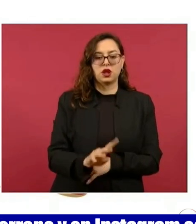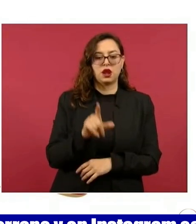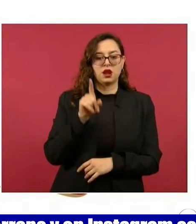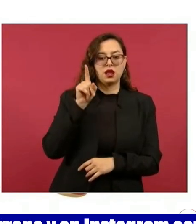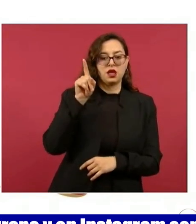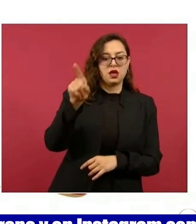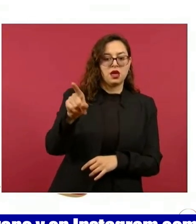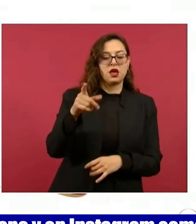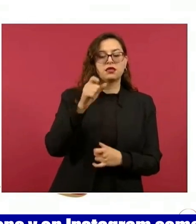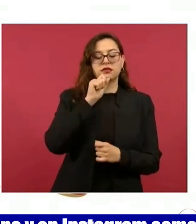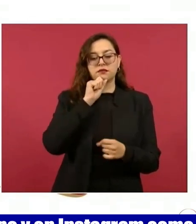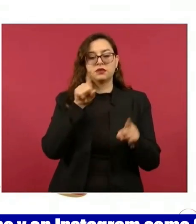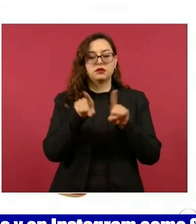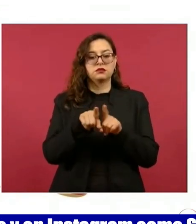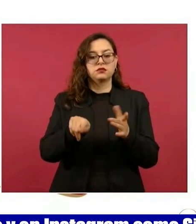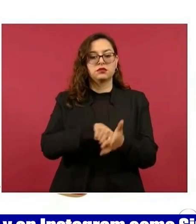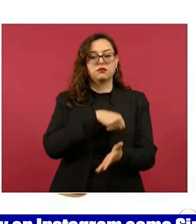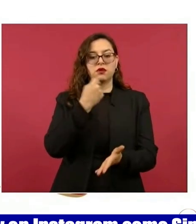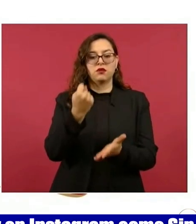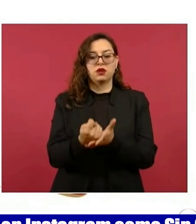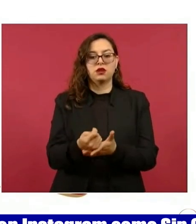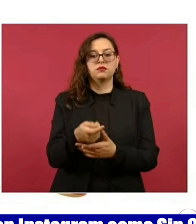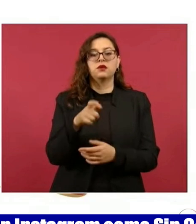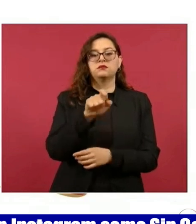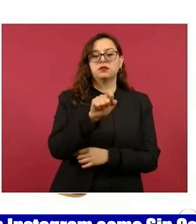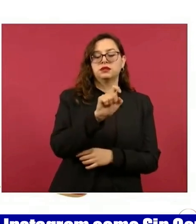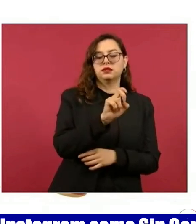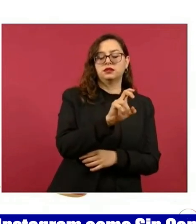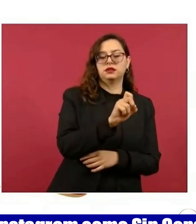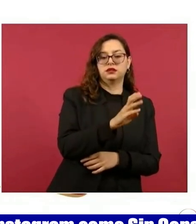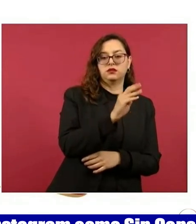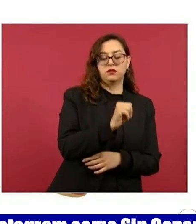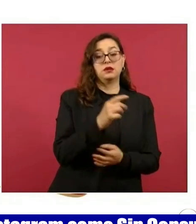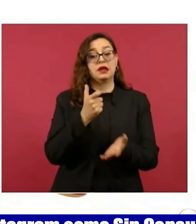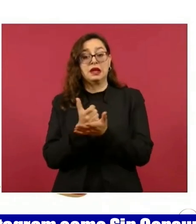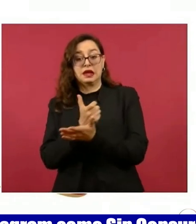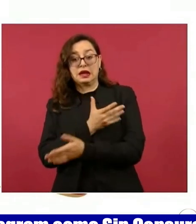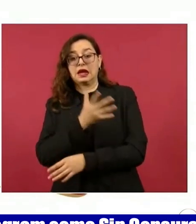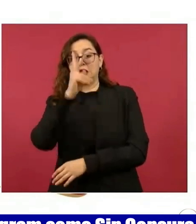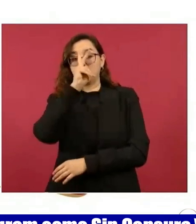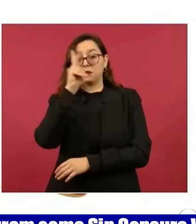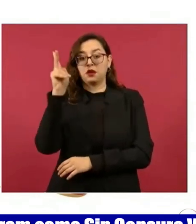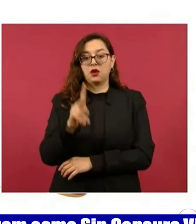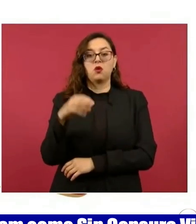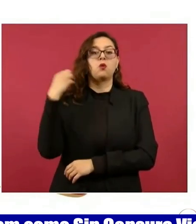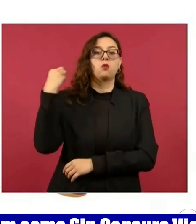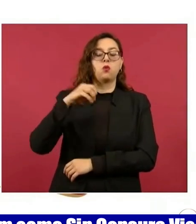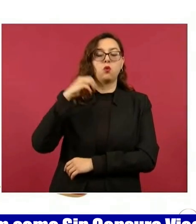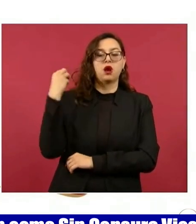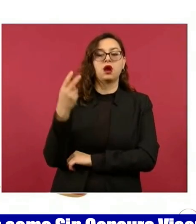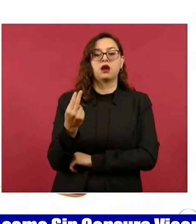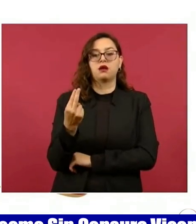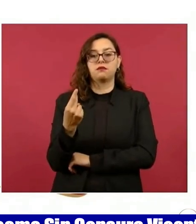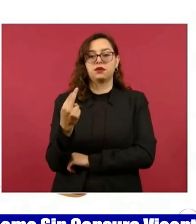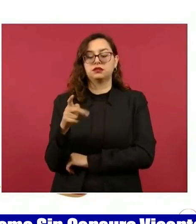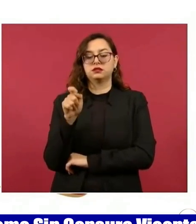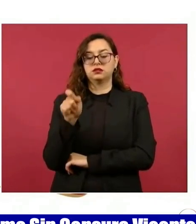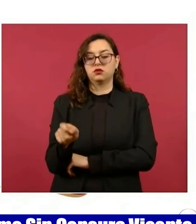39 centavos en Tampico, Tamaulipas. La más cara, 25 pesos con un centavo es de Pemex, en Telmeme,